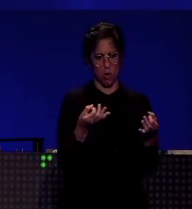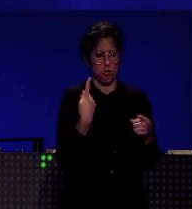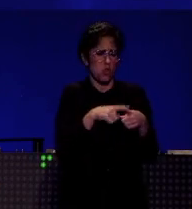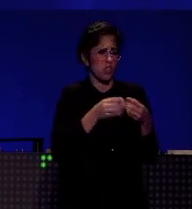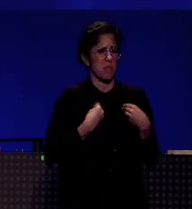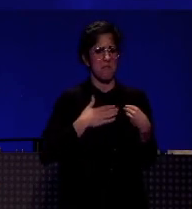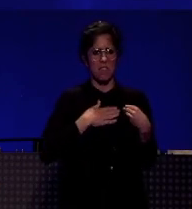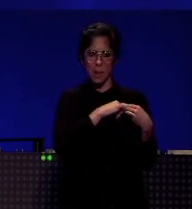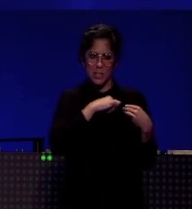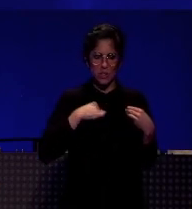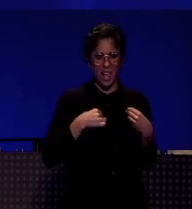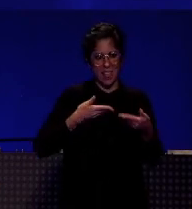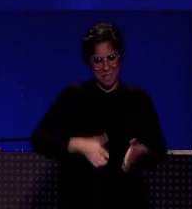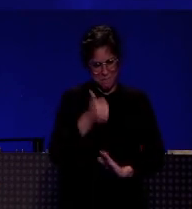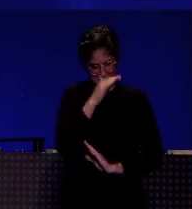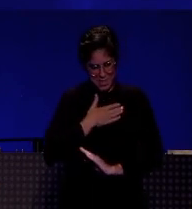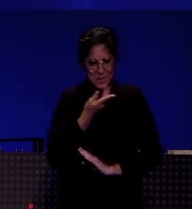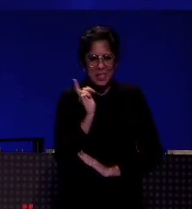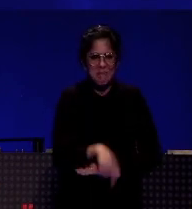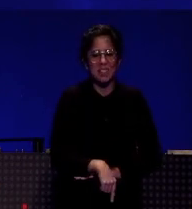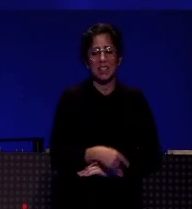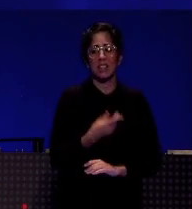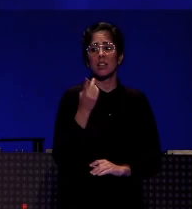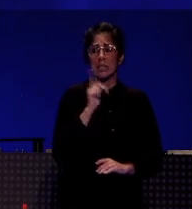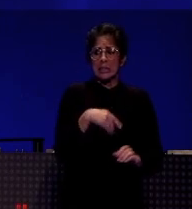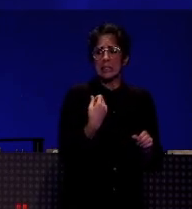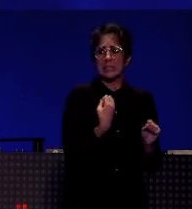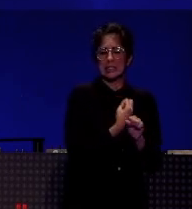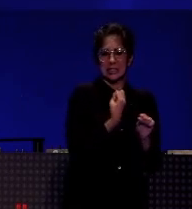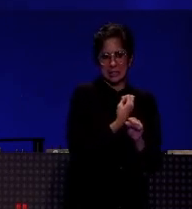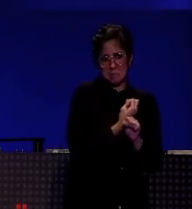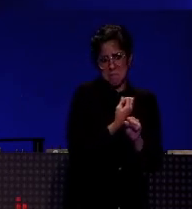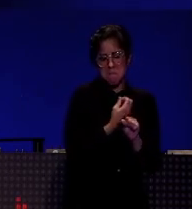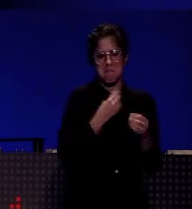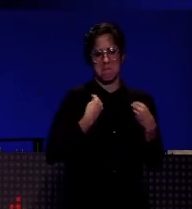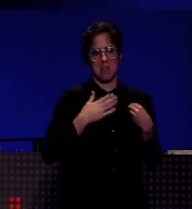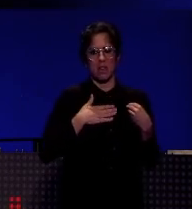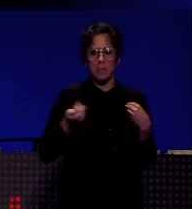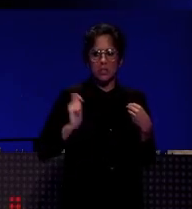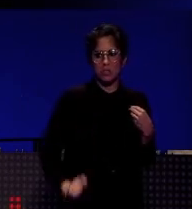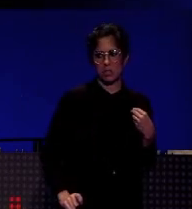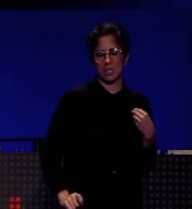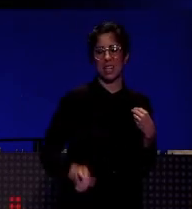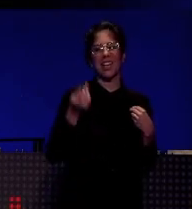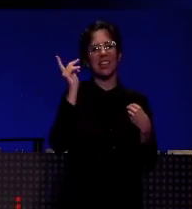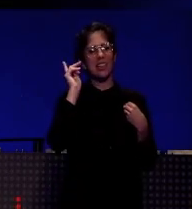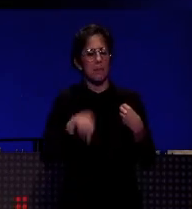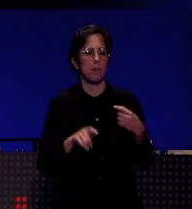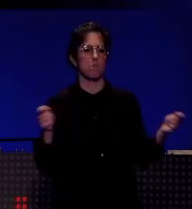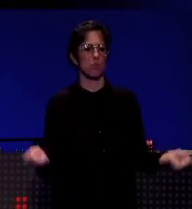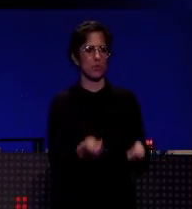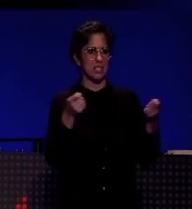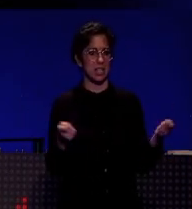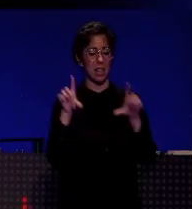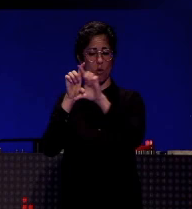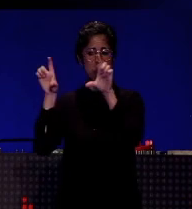y comparto mis trabajos mi vida profesional y también comparto publicidad con marcas específicas que